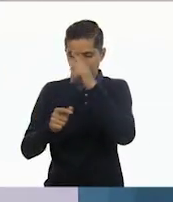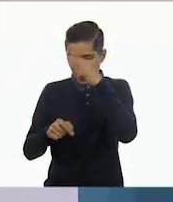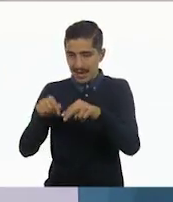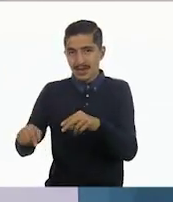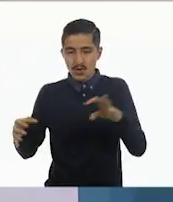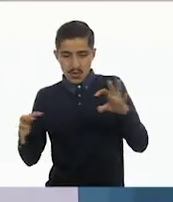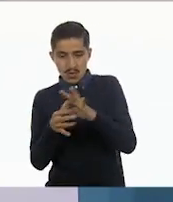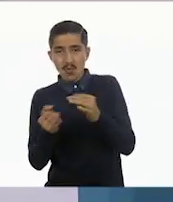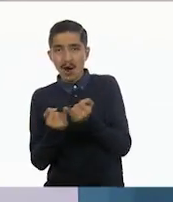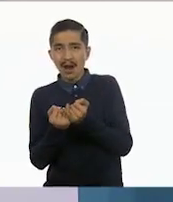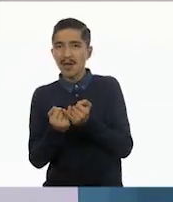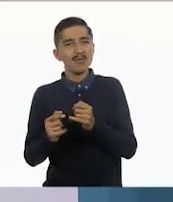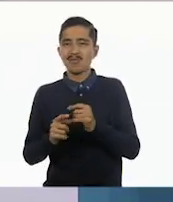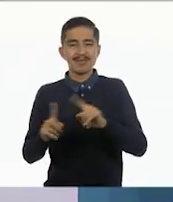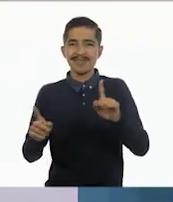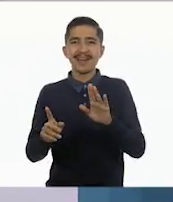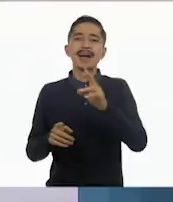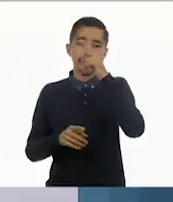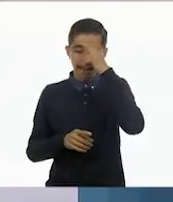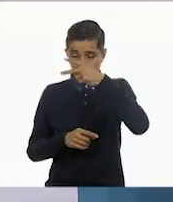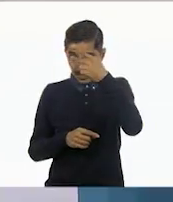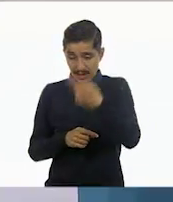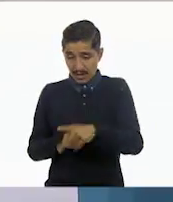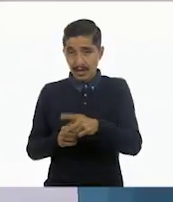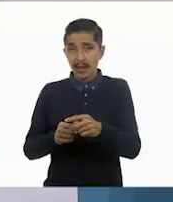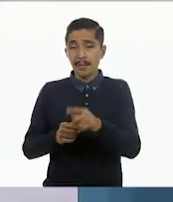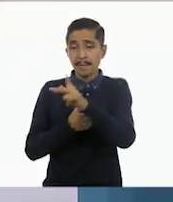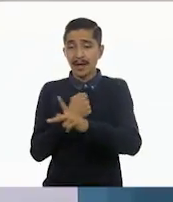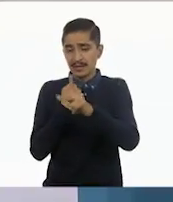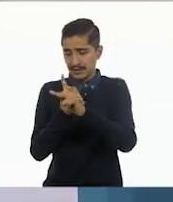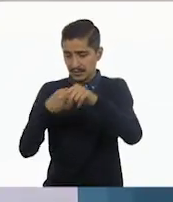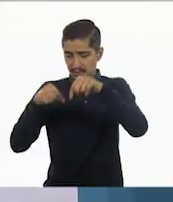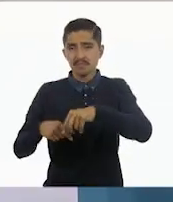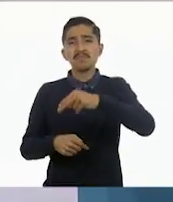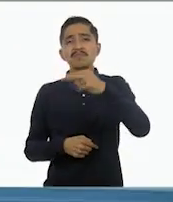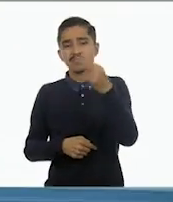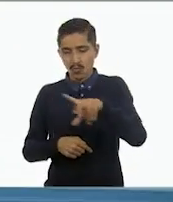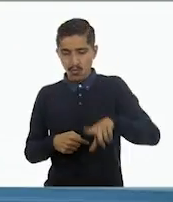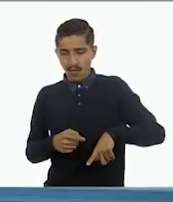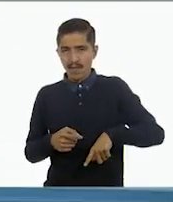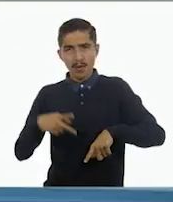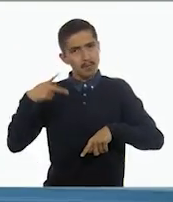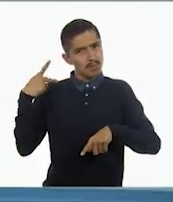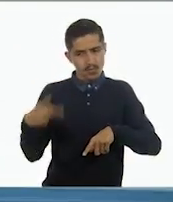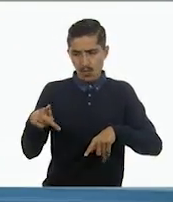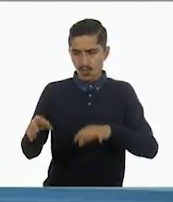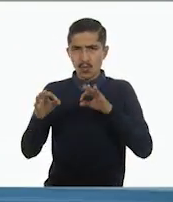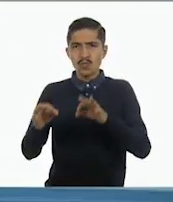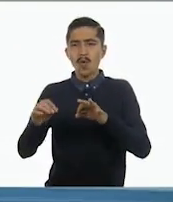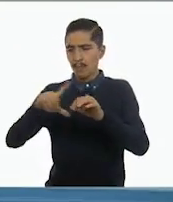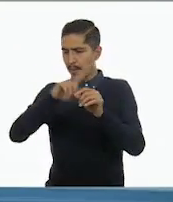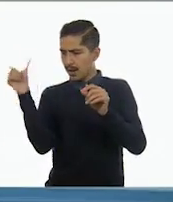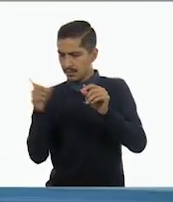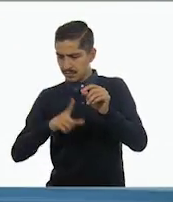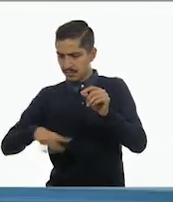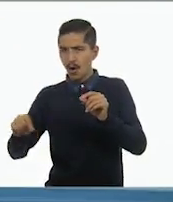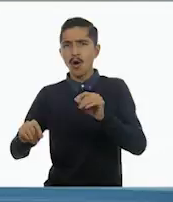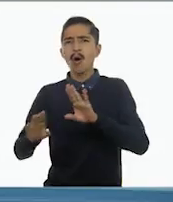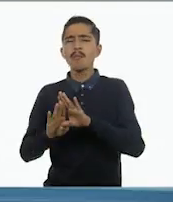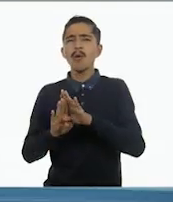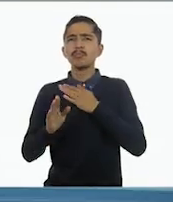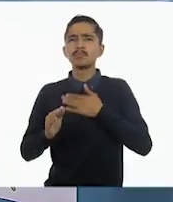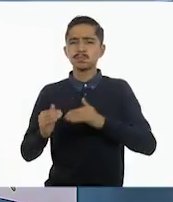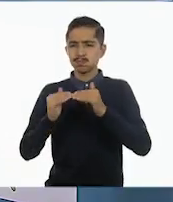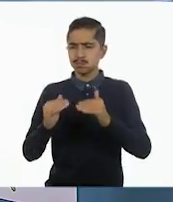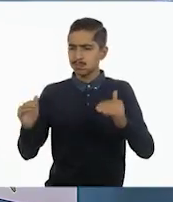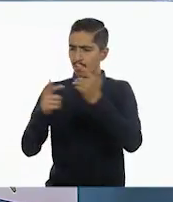mexicanos. Para ellos, para los mexicanos, nuestro país debía tener un gobierno propio, republicano, democrático y